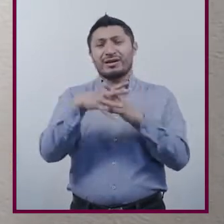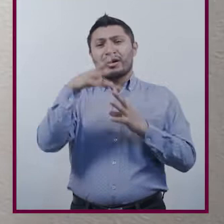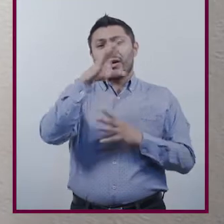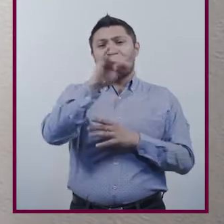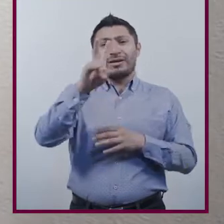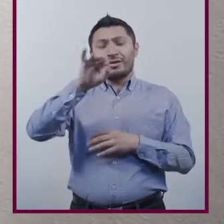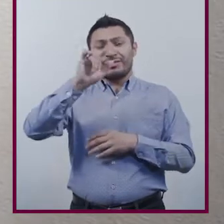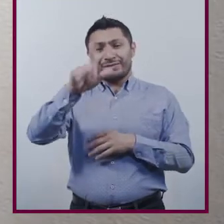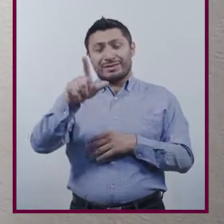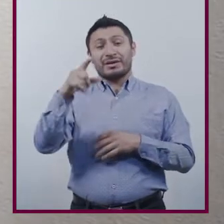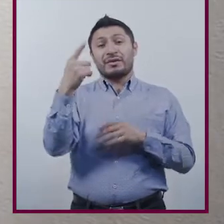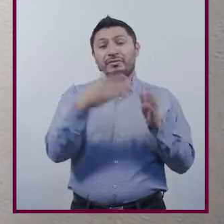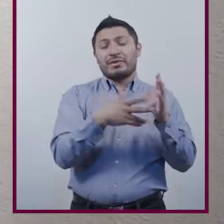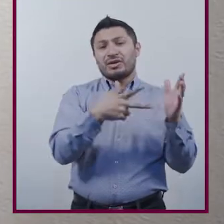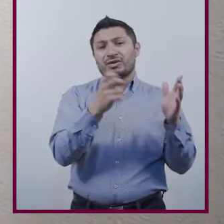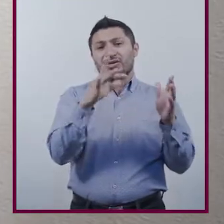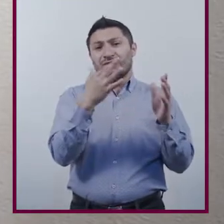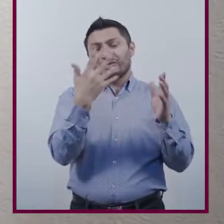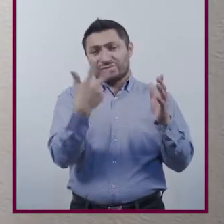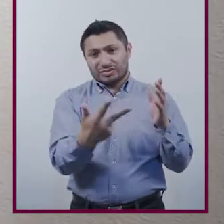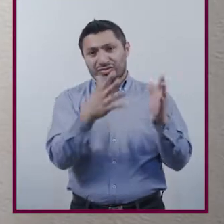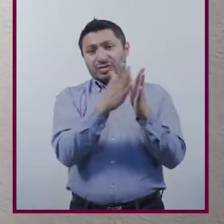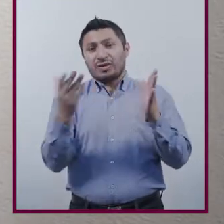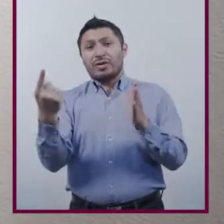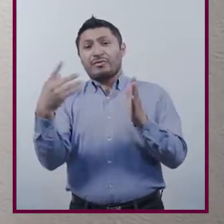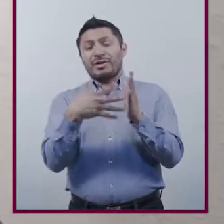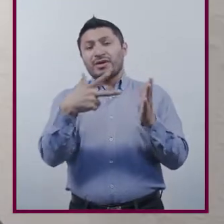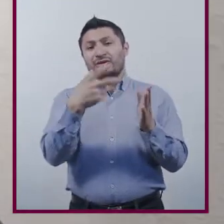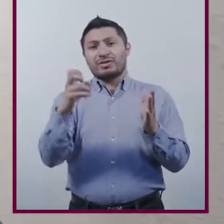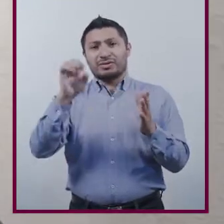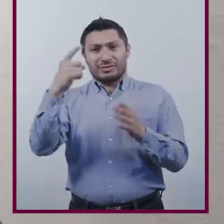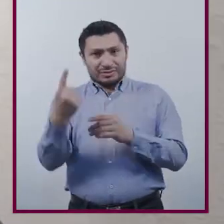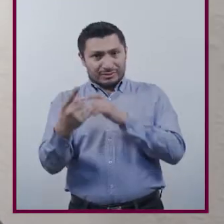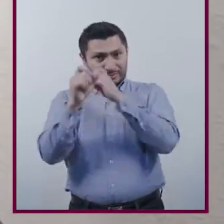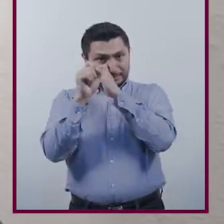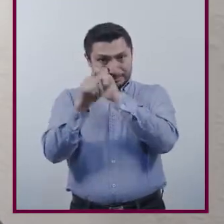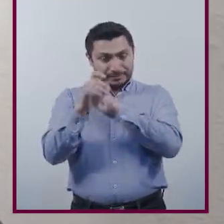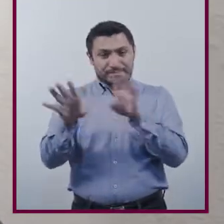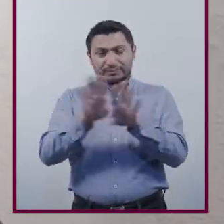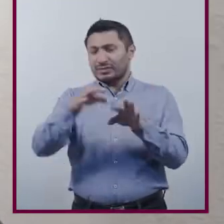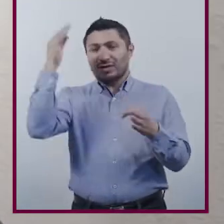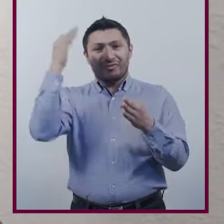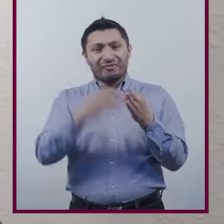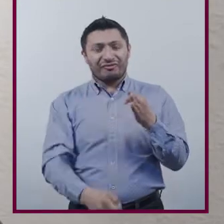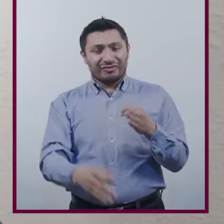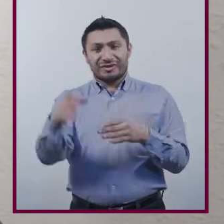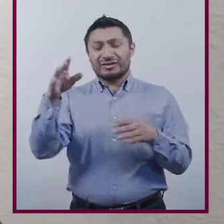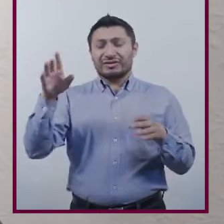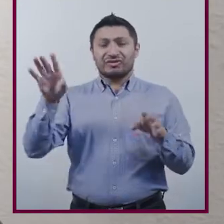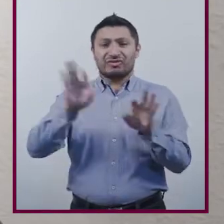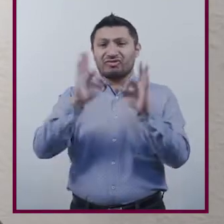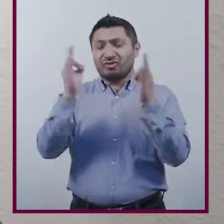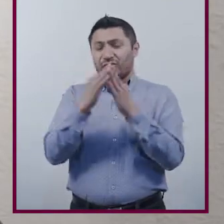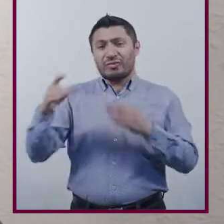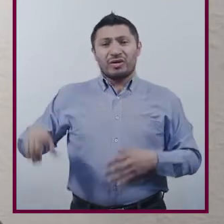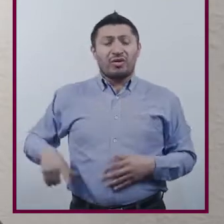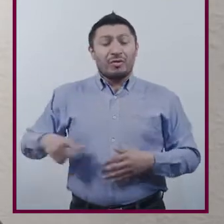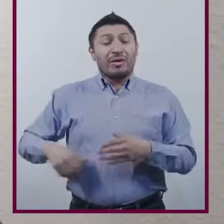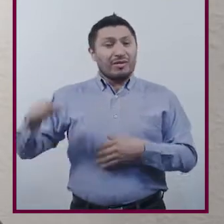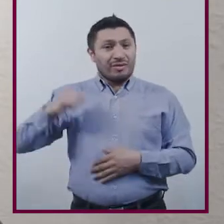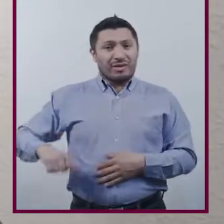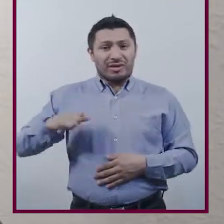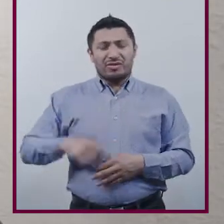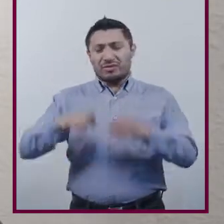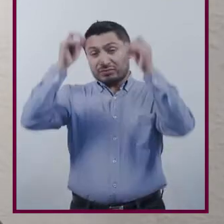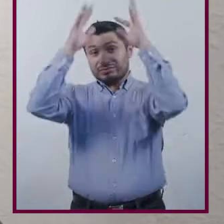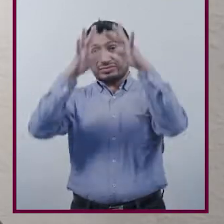de 1858 a 1861 y permitió dar fin a las estructuras de gobierno coloniales, a los